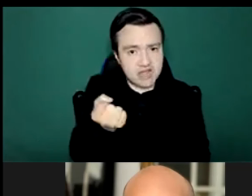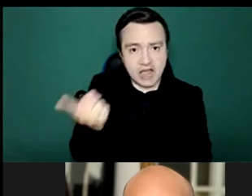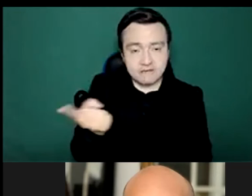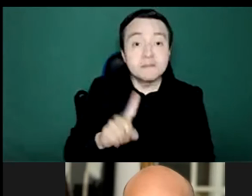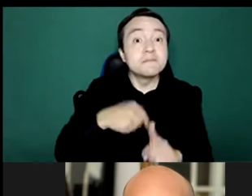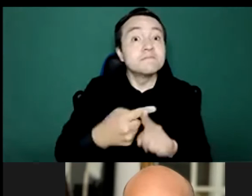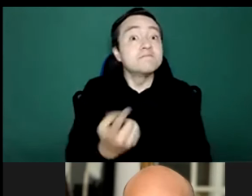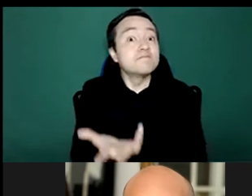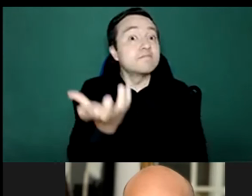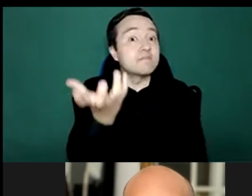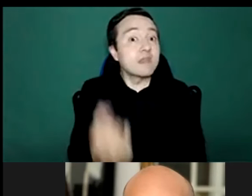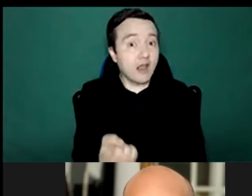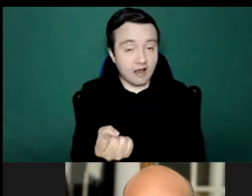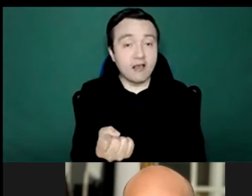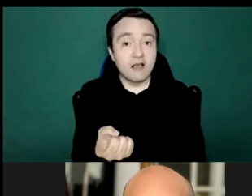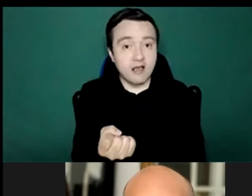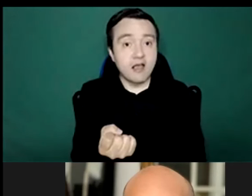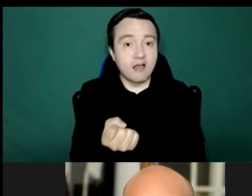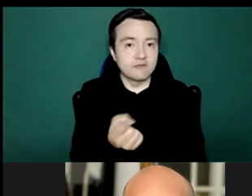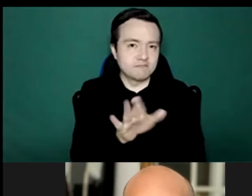interpretación para los